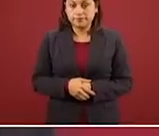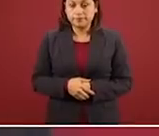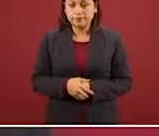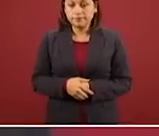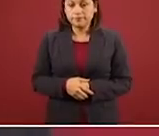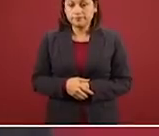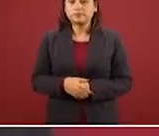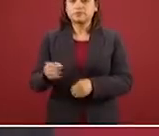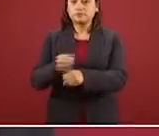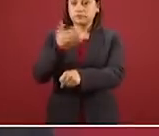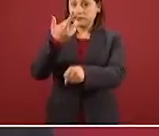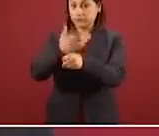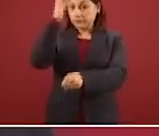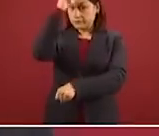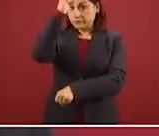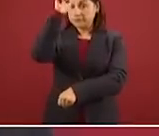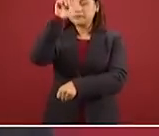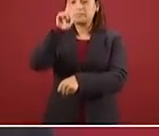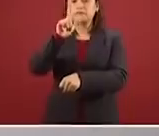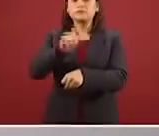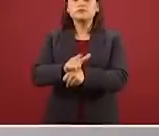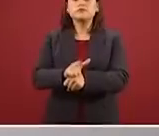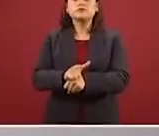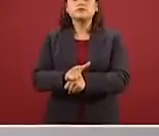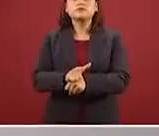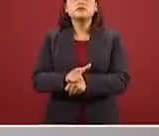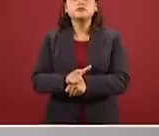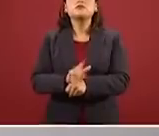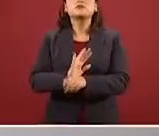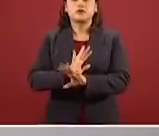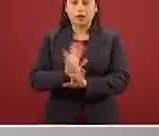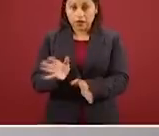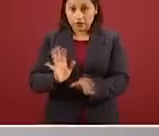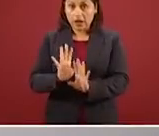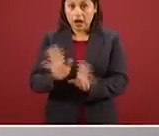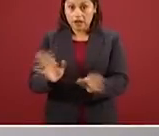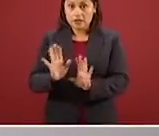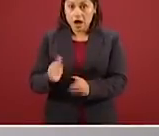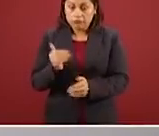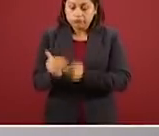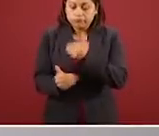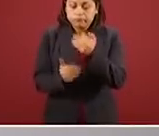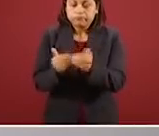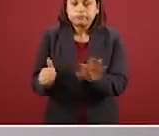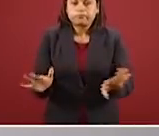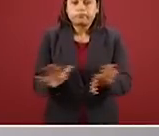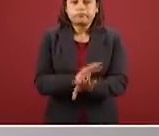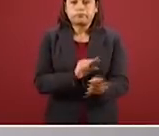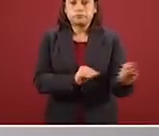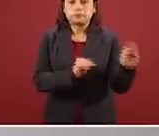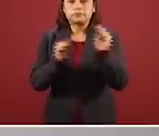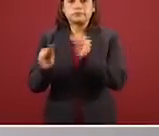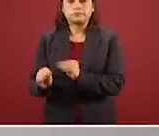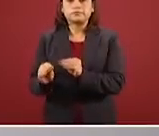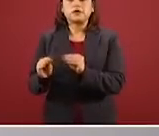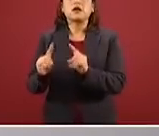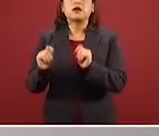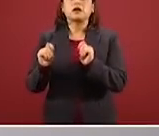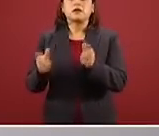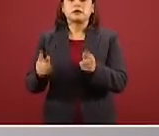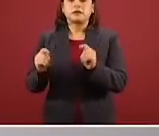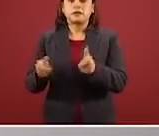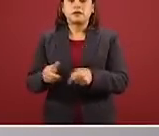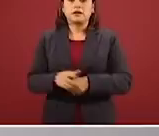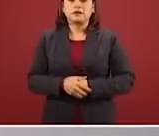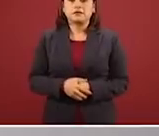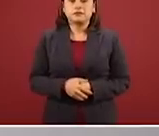Cultura, que también está ya trabajando en Tlaxcala,